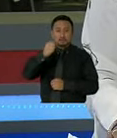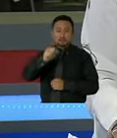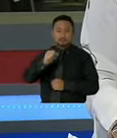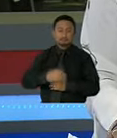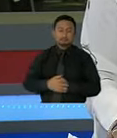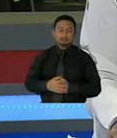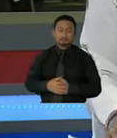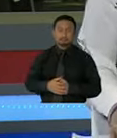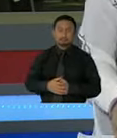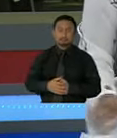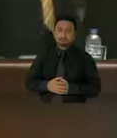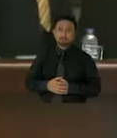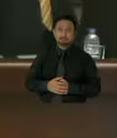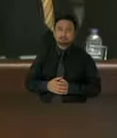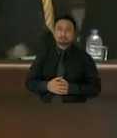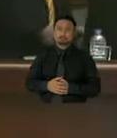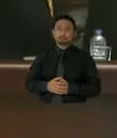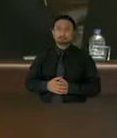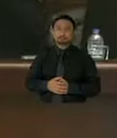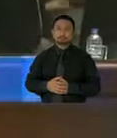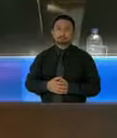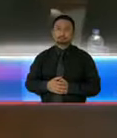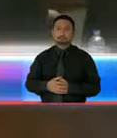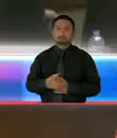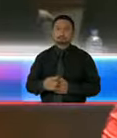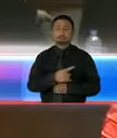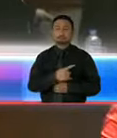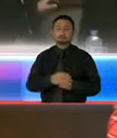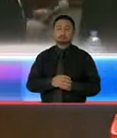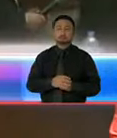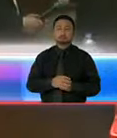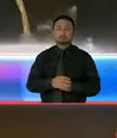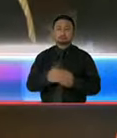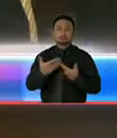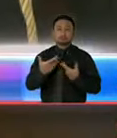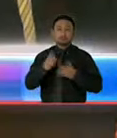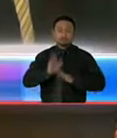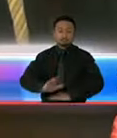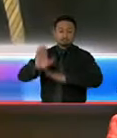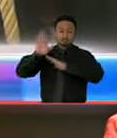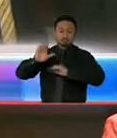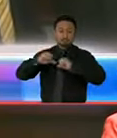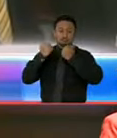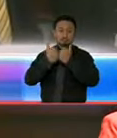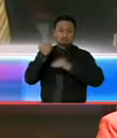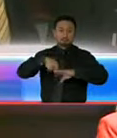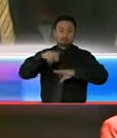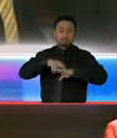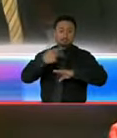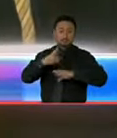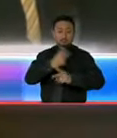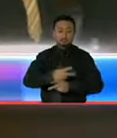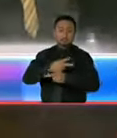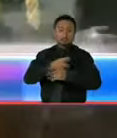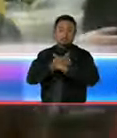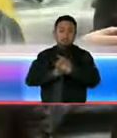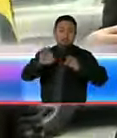Electoral. Señora Marta Solanda Goyes. Ni bien fue posesionada por el Pleno de la Asamblea Nacional como consejera